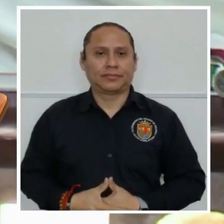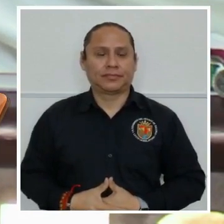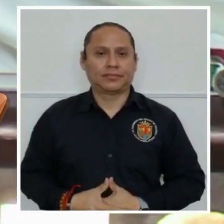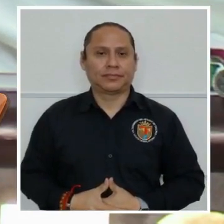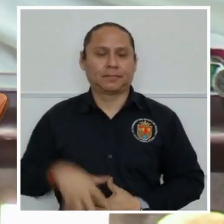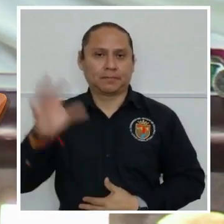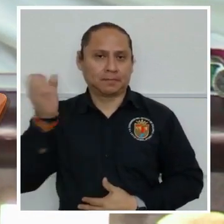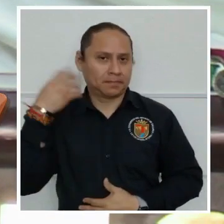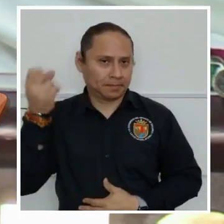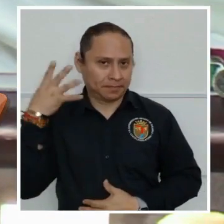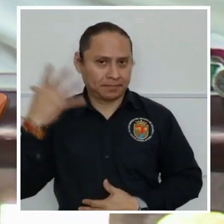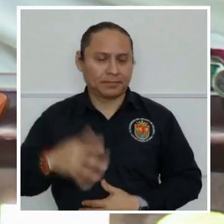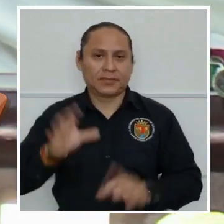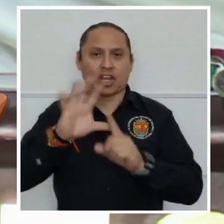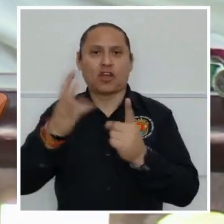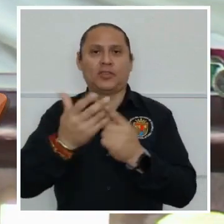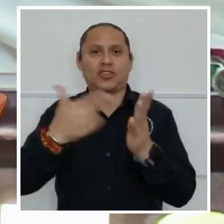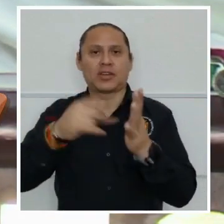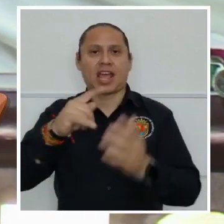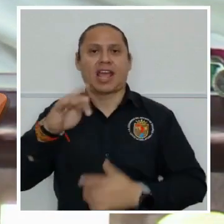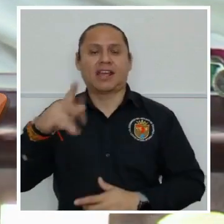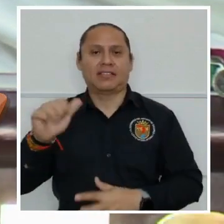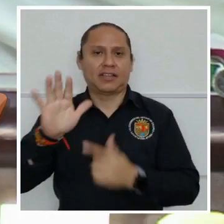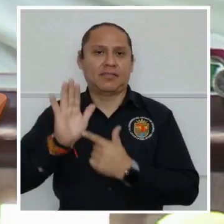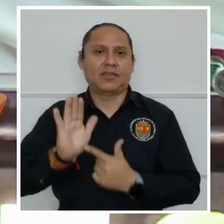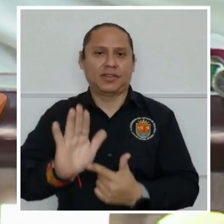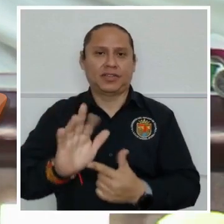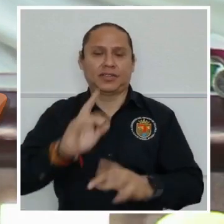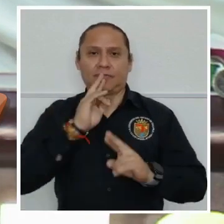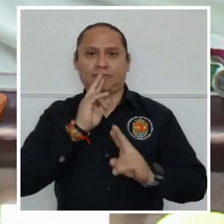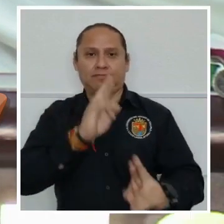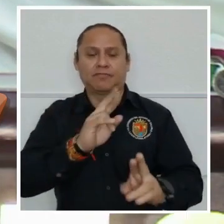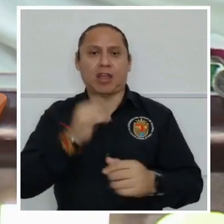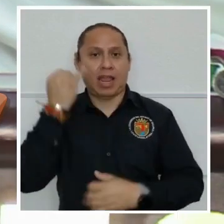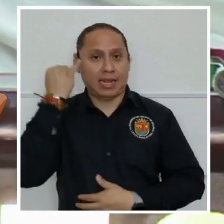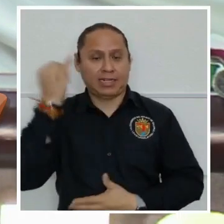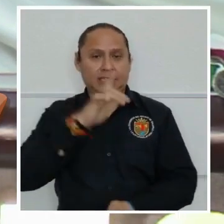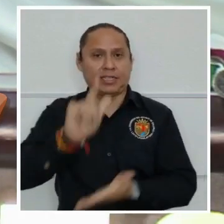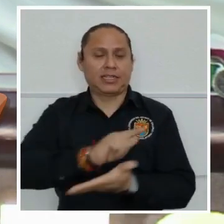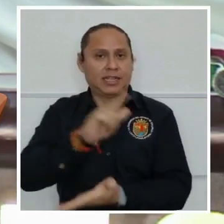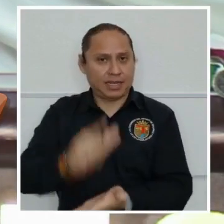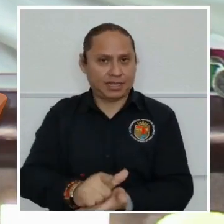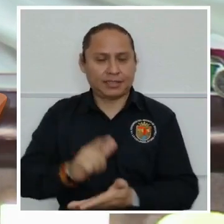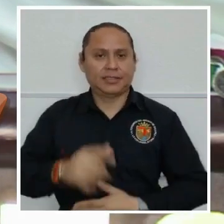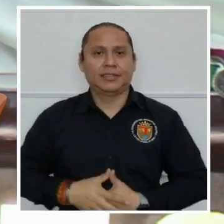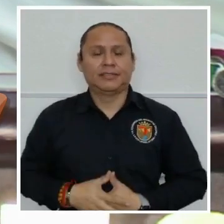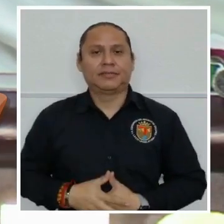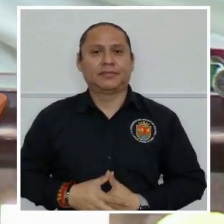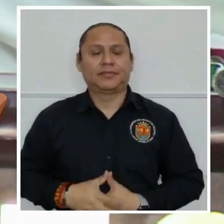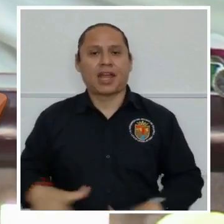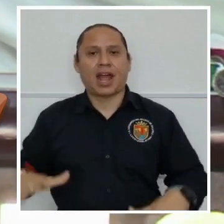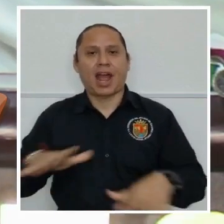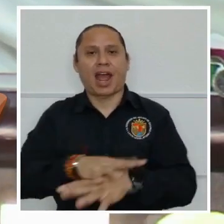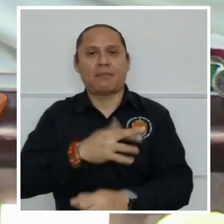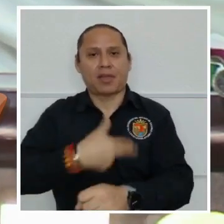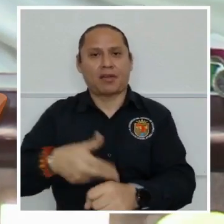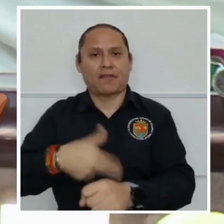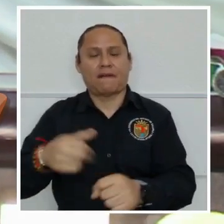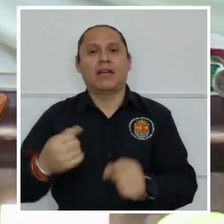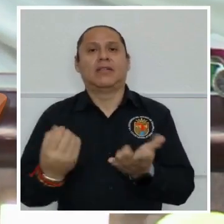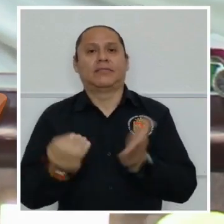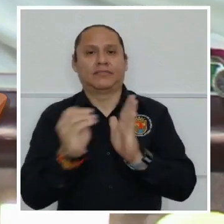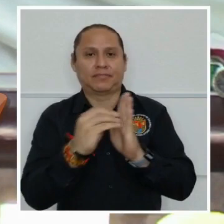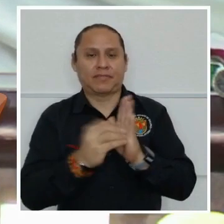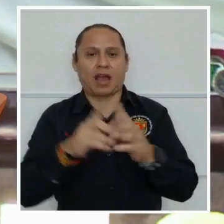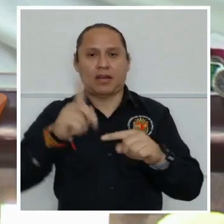Honorable Asamblea, la Comisión de Hacienda presenta dictamen relativo a la iniciativa de decreto por el que se reforman, adicionan